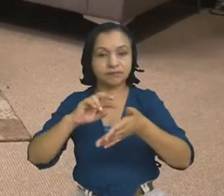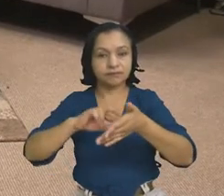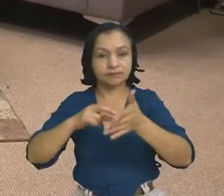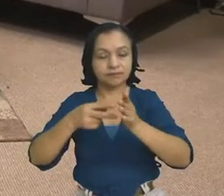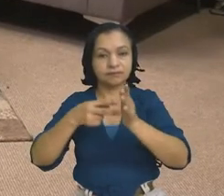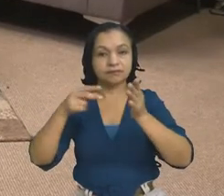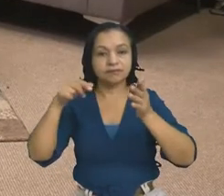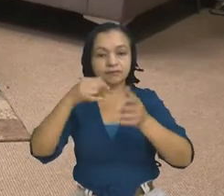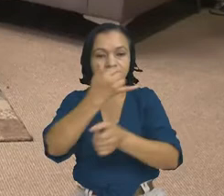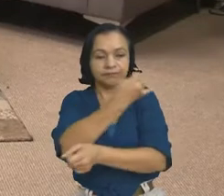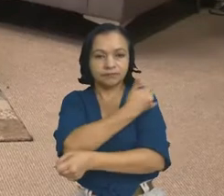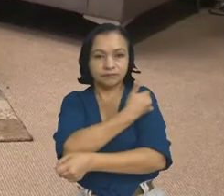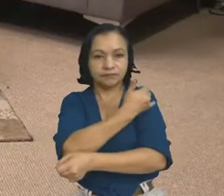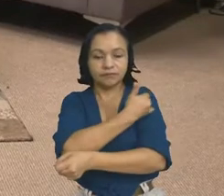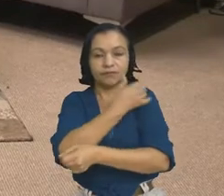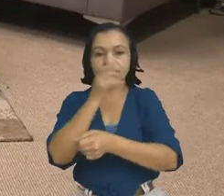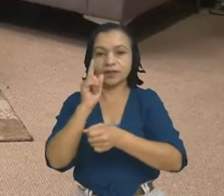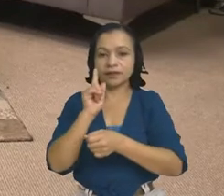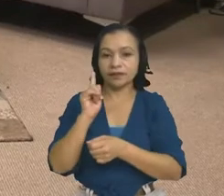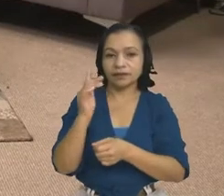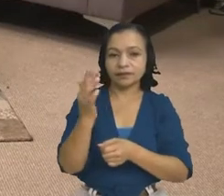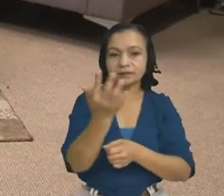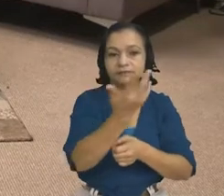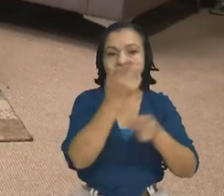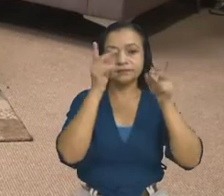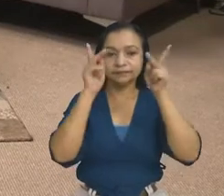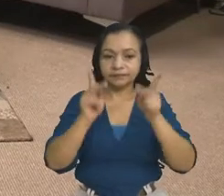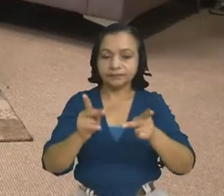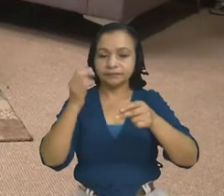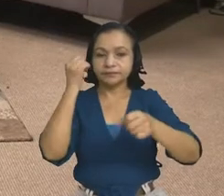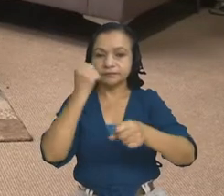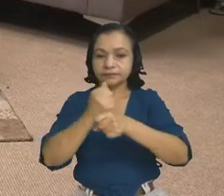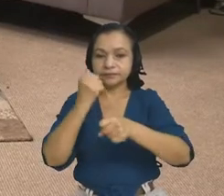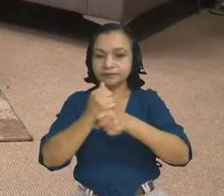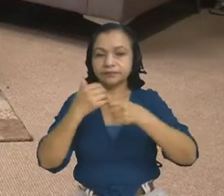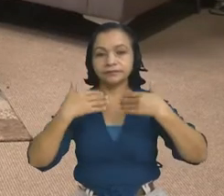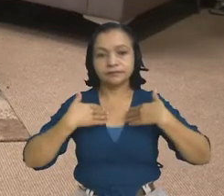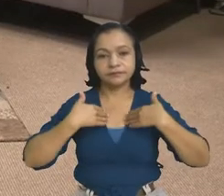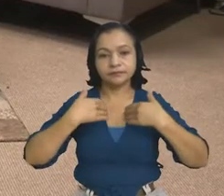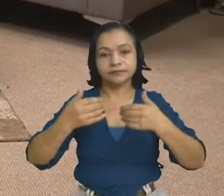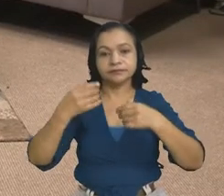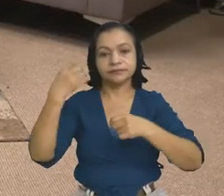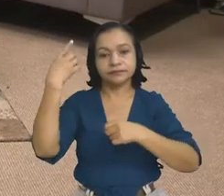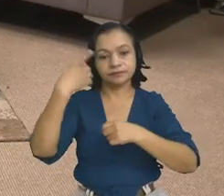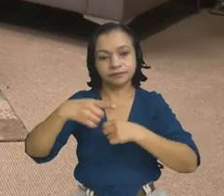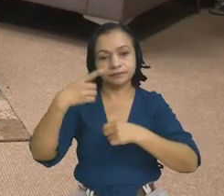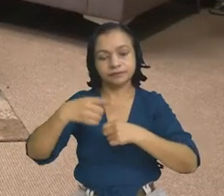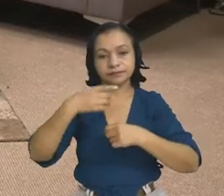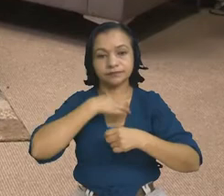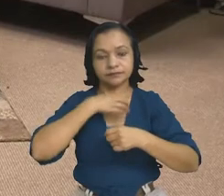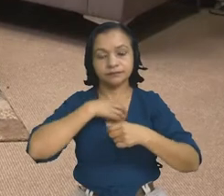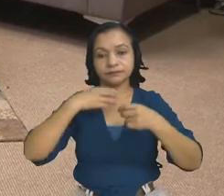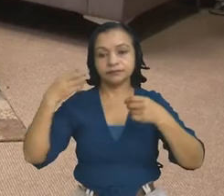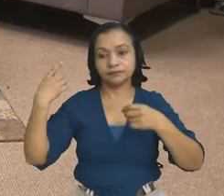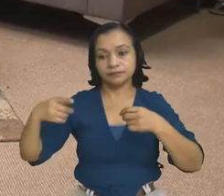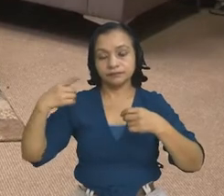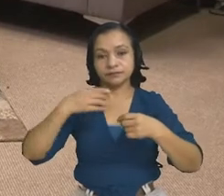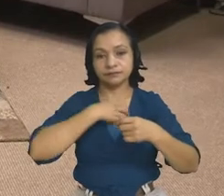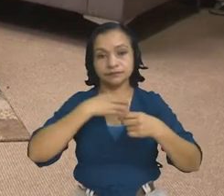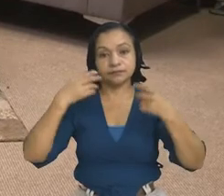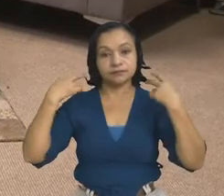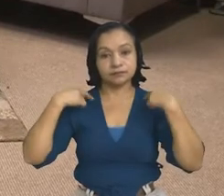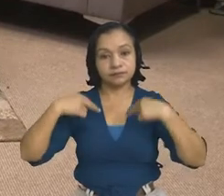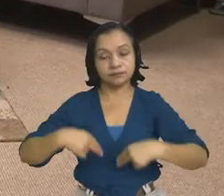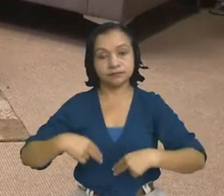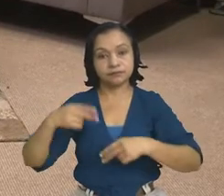hospital para los trabajadores de la salud y también para la restitución del derecho a nuestro pueblo. Realmente, como decíamos al inicio, este